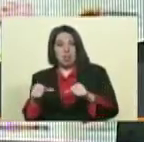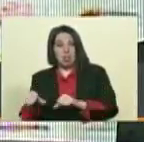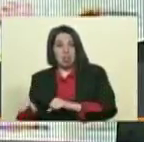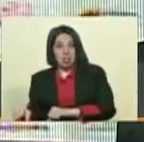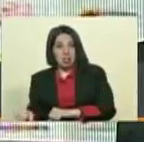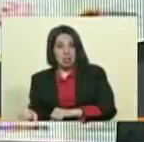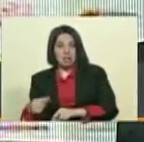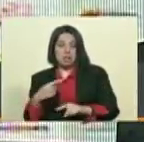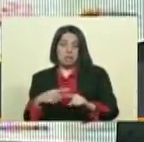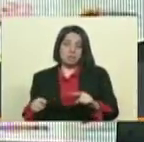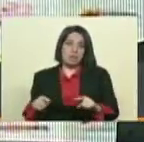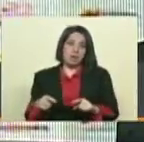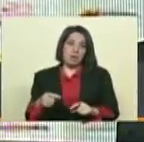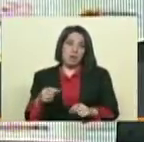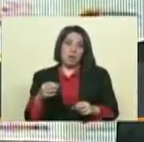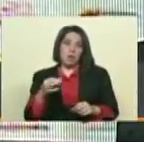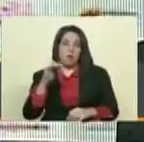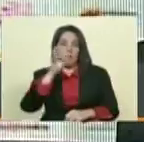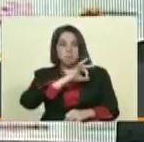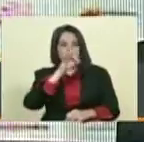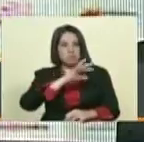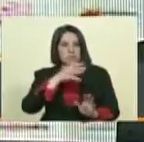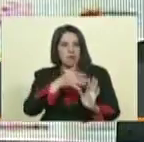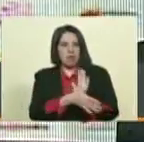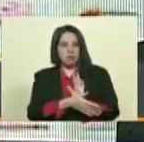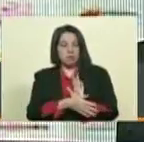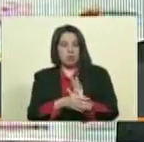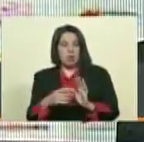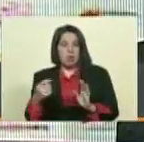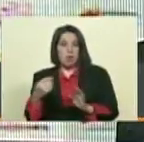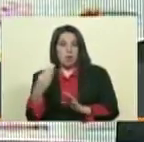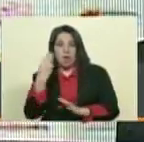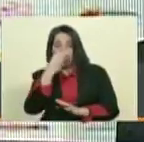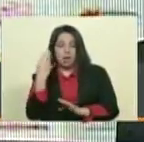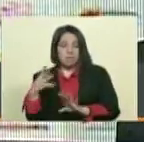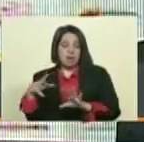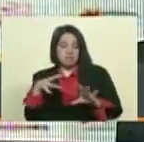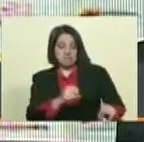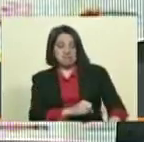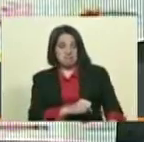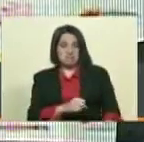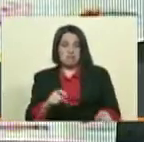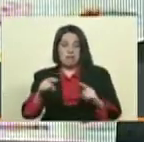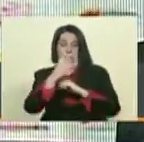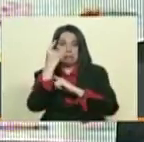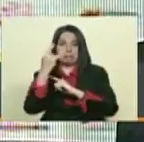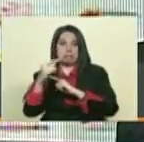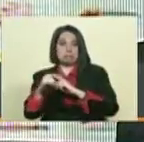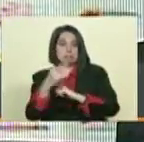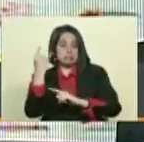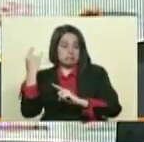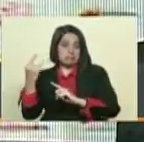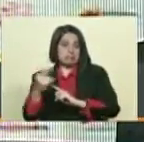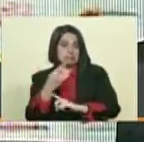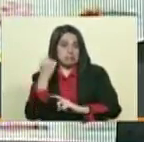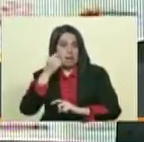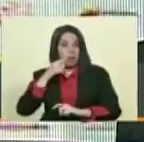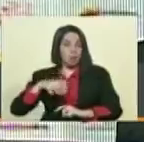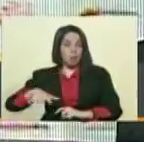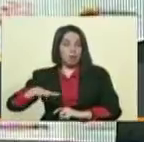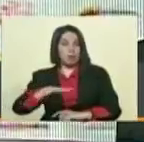las ofertas de los capitalistas oligarcas son engañosas y